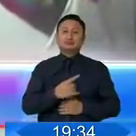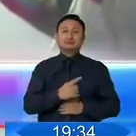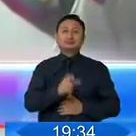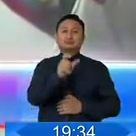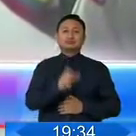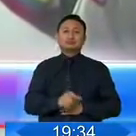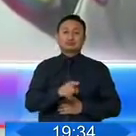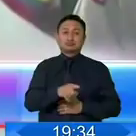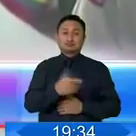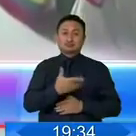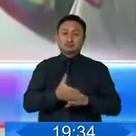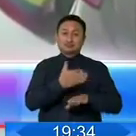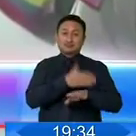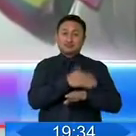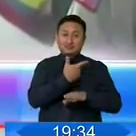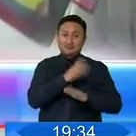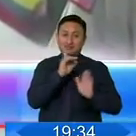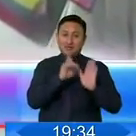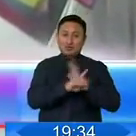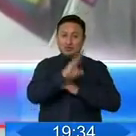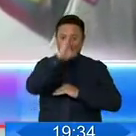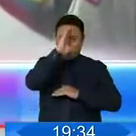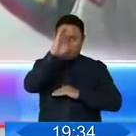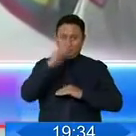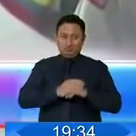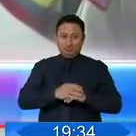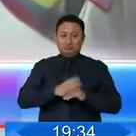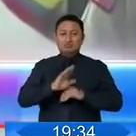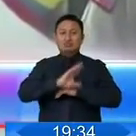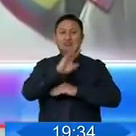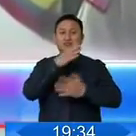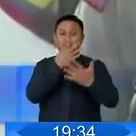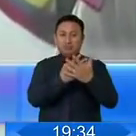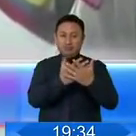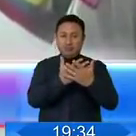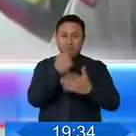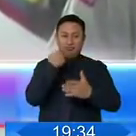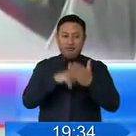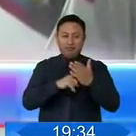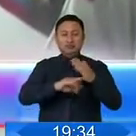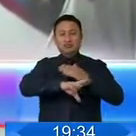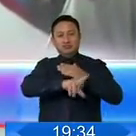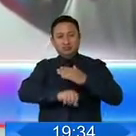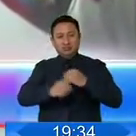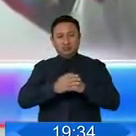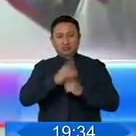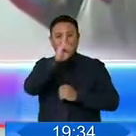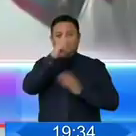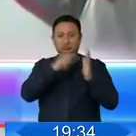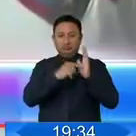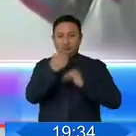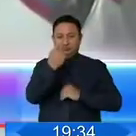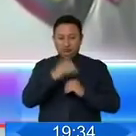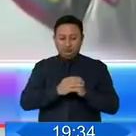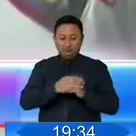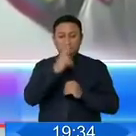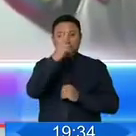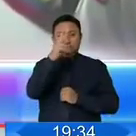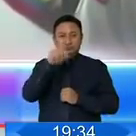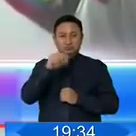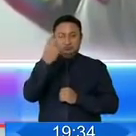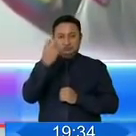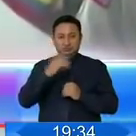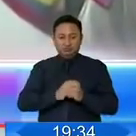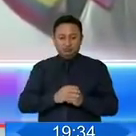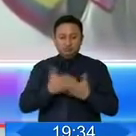tiene varios antecedentes policiales por robo en el 2011, por ocultación de cosas robadas en el 2012